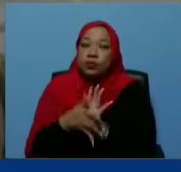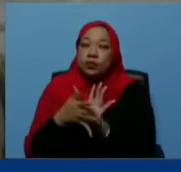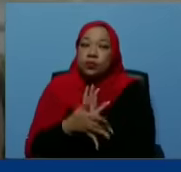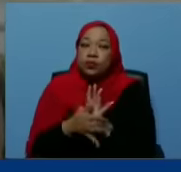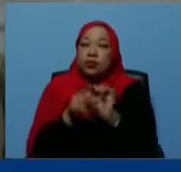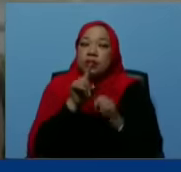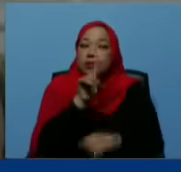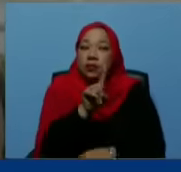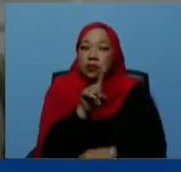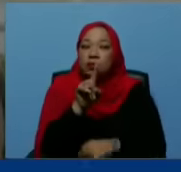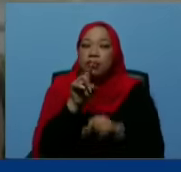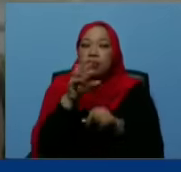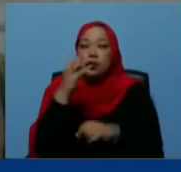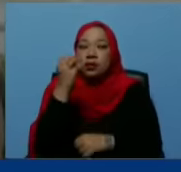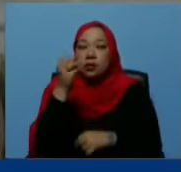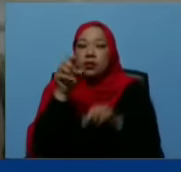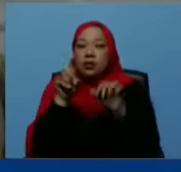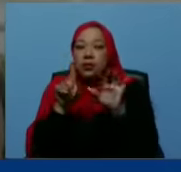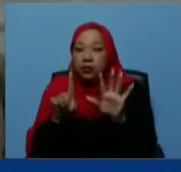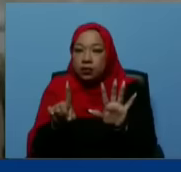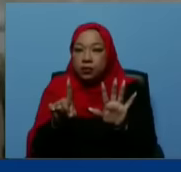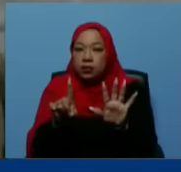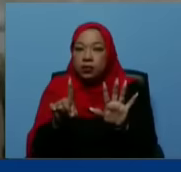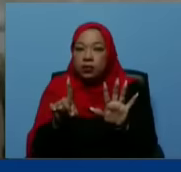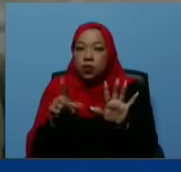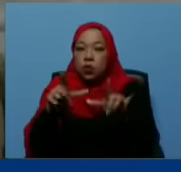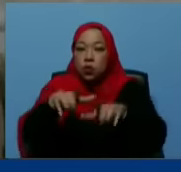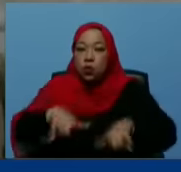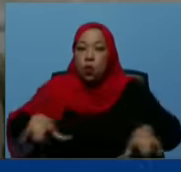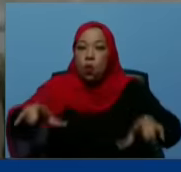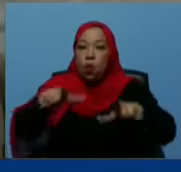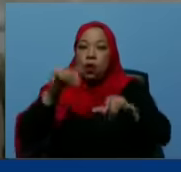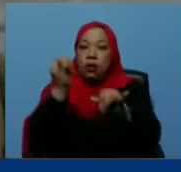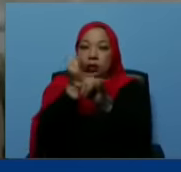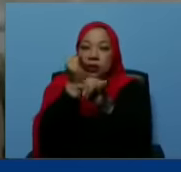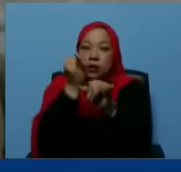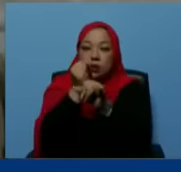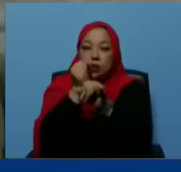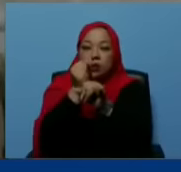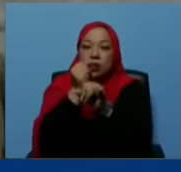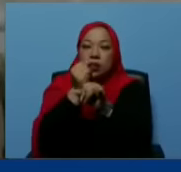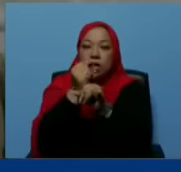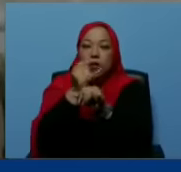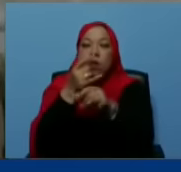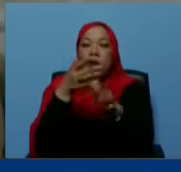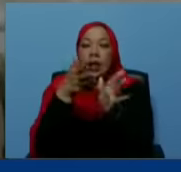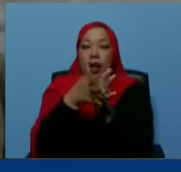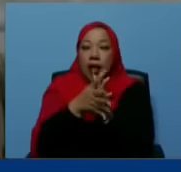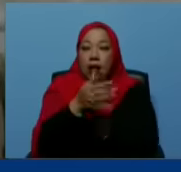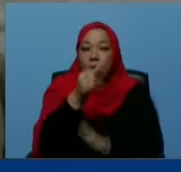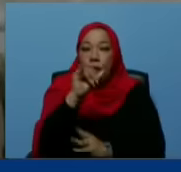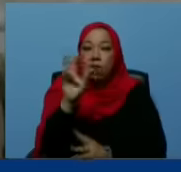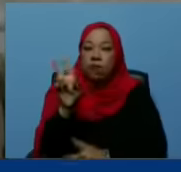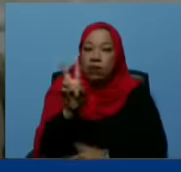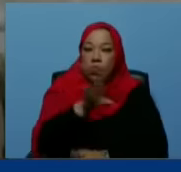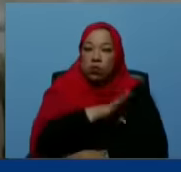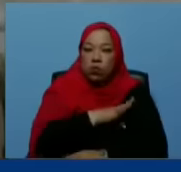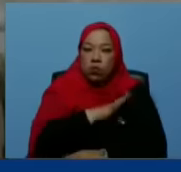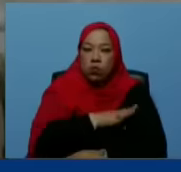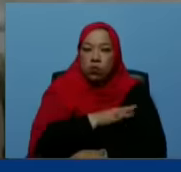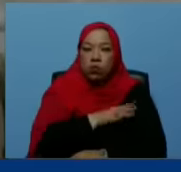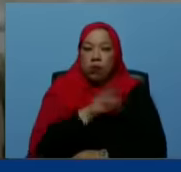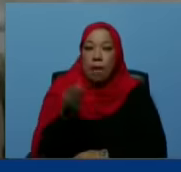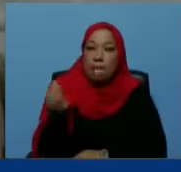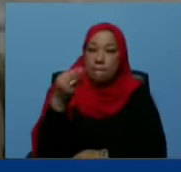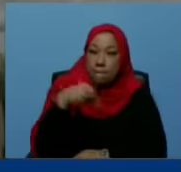de 106 sitios electrónicos digitales de Venezuela, más de